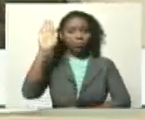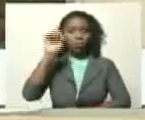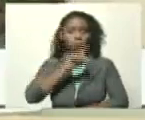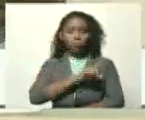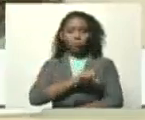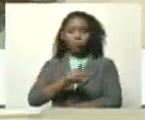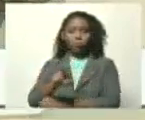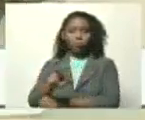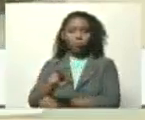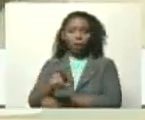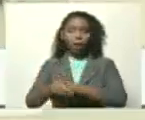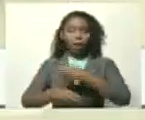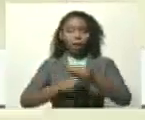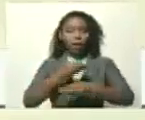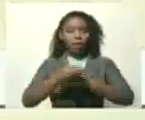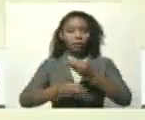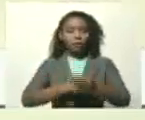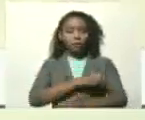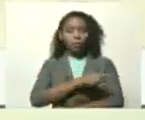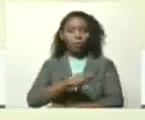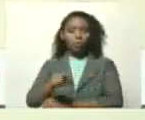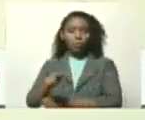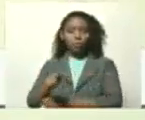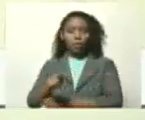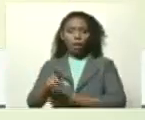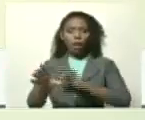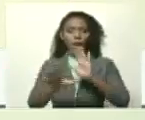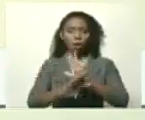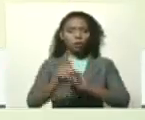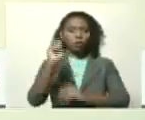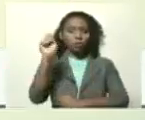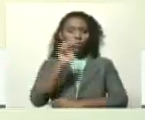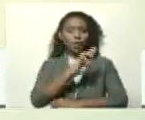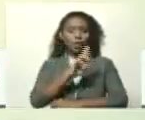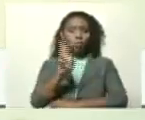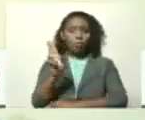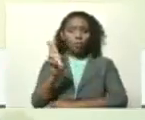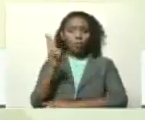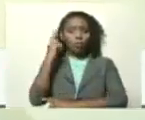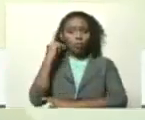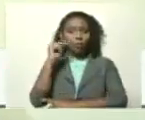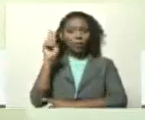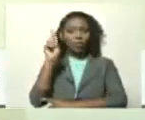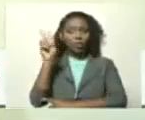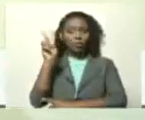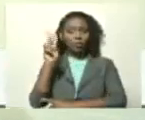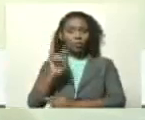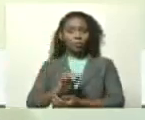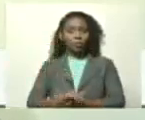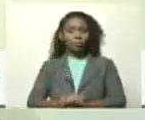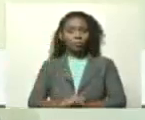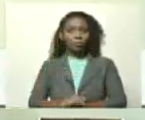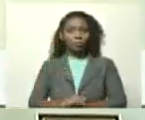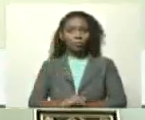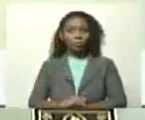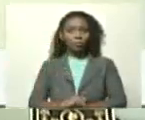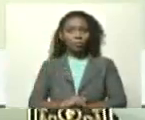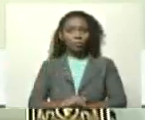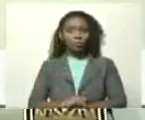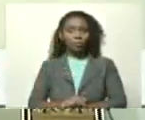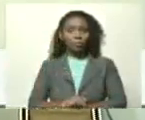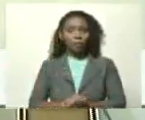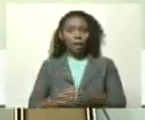cumplir y hacer cumplir la Constitución de la República Bolivariana de Venezuela,